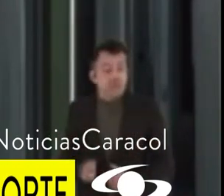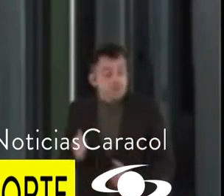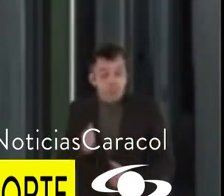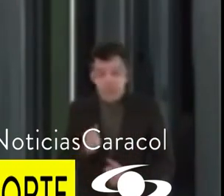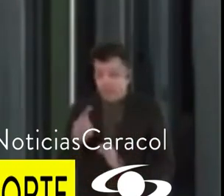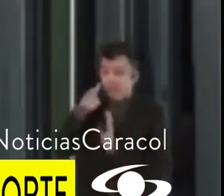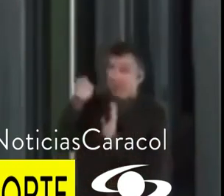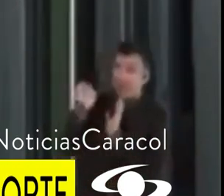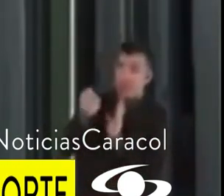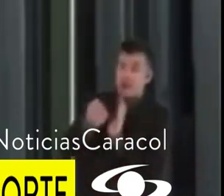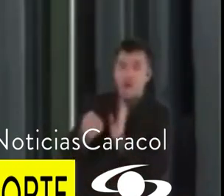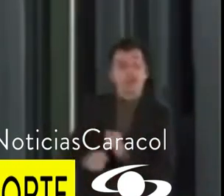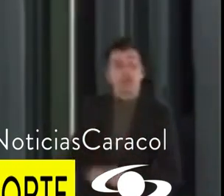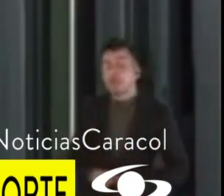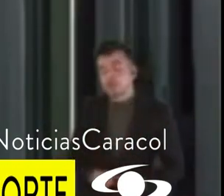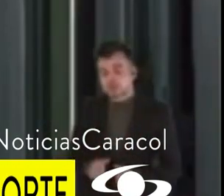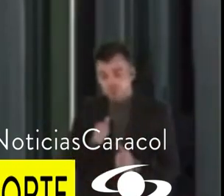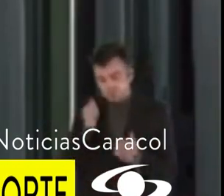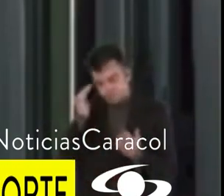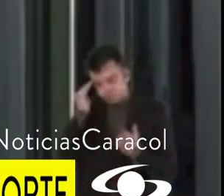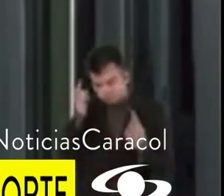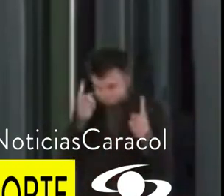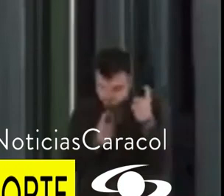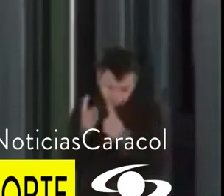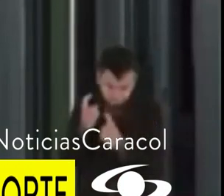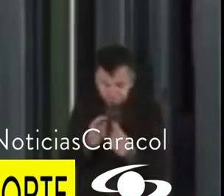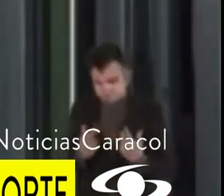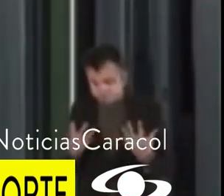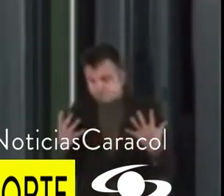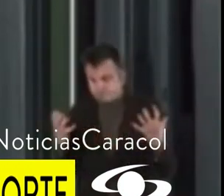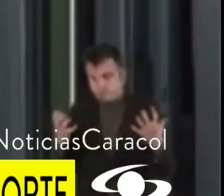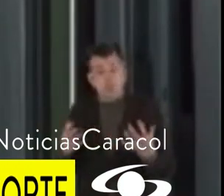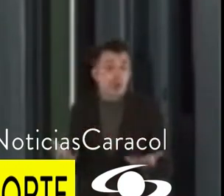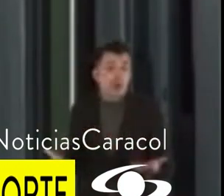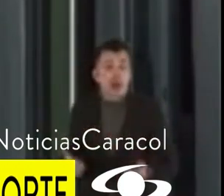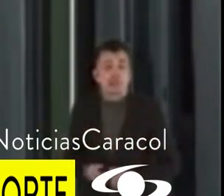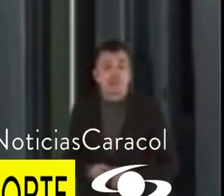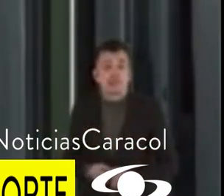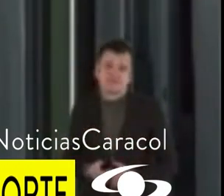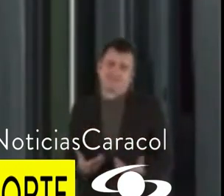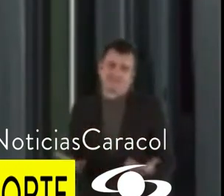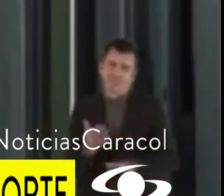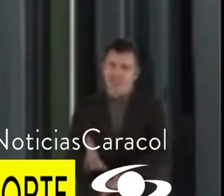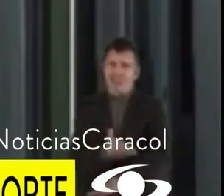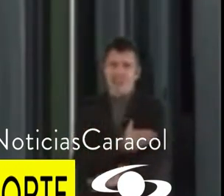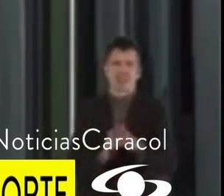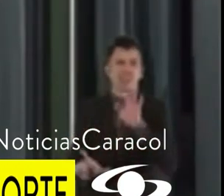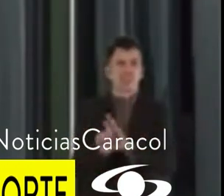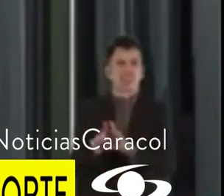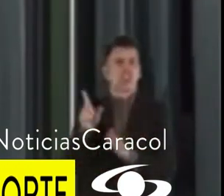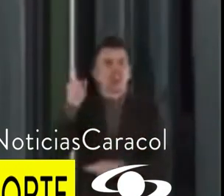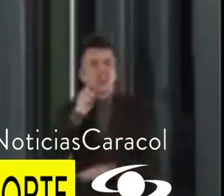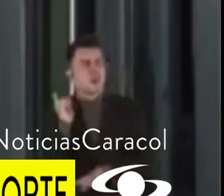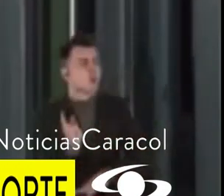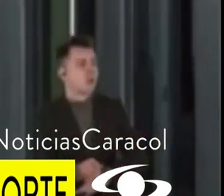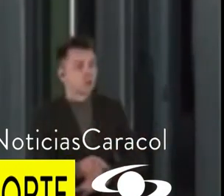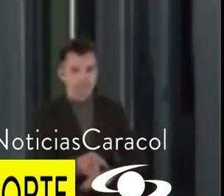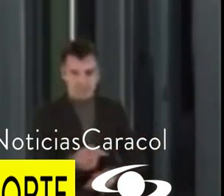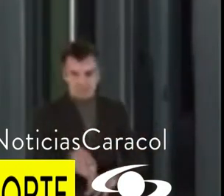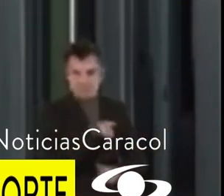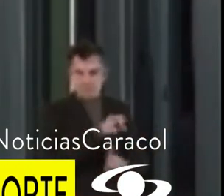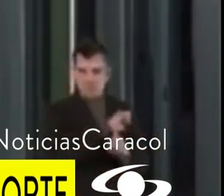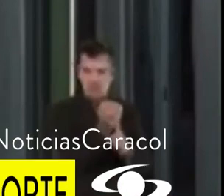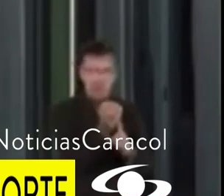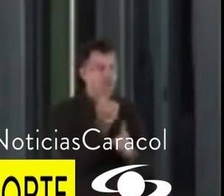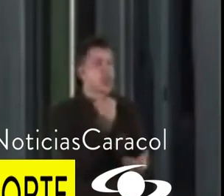voluntariamente y conscientemente. Y sin duda era absolutamente inadmisible que la sociedad no solo